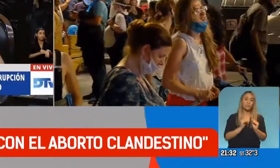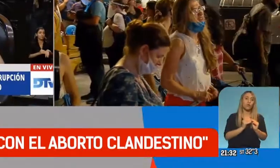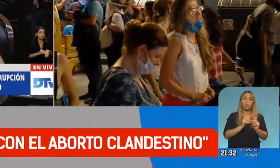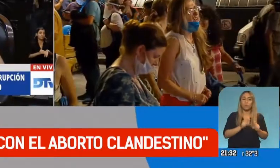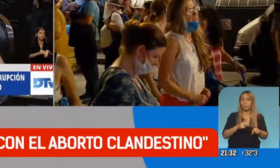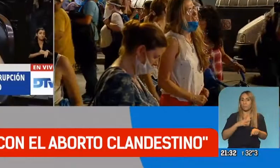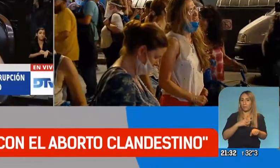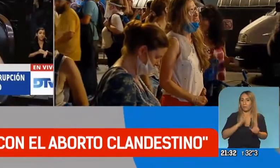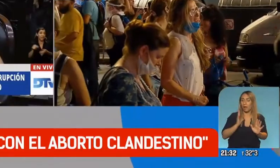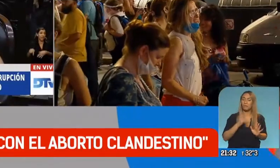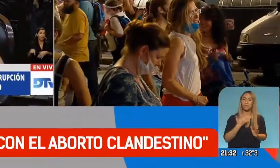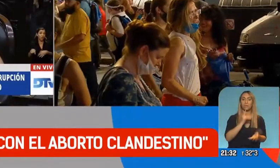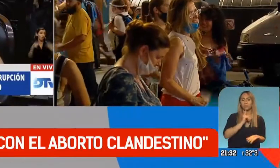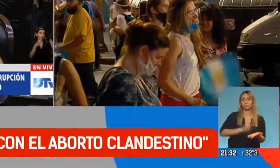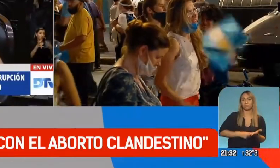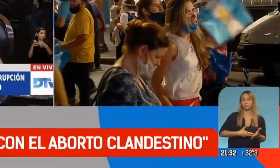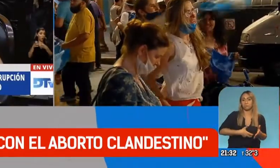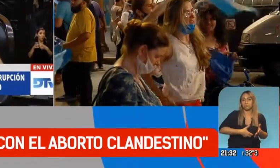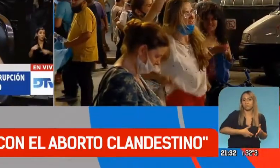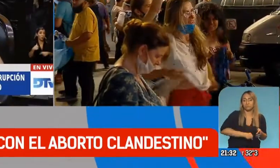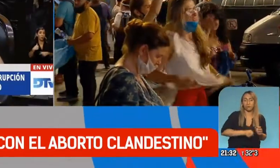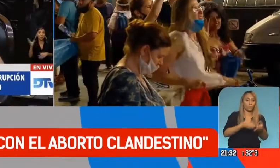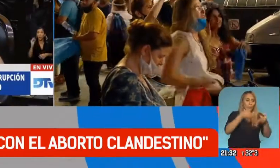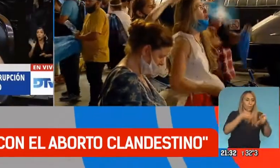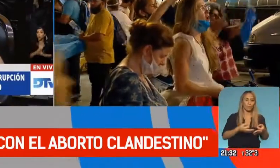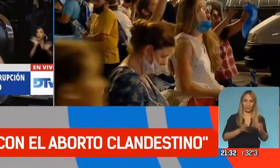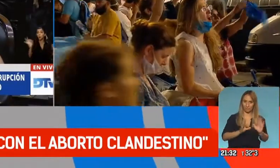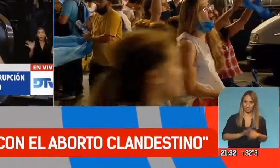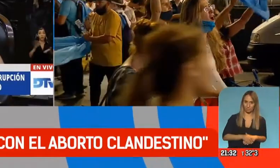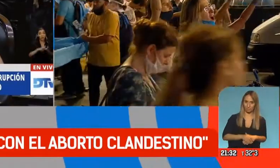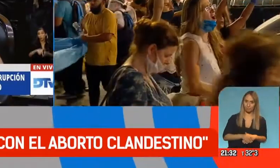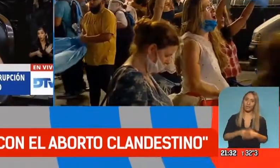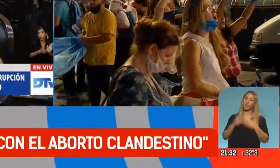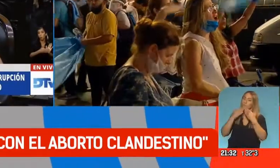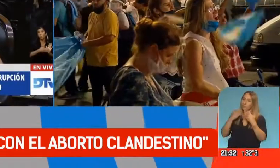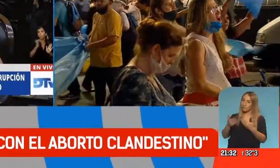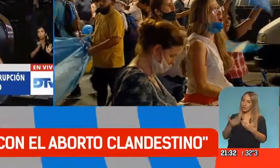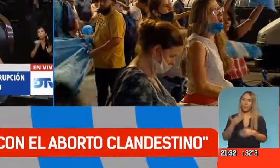salud acordes nicolás del caño muchas gracias por favor